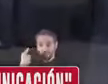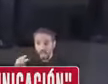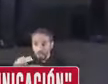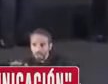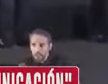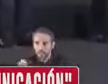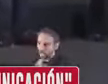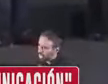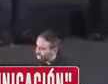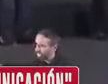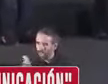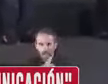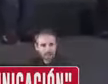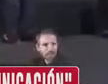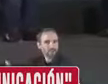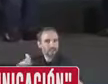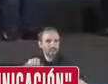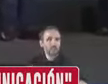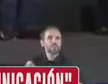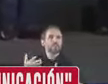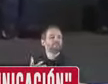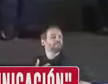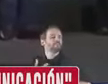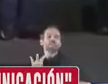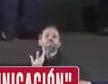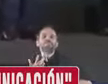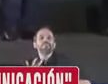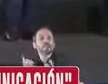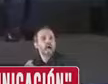a dar vueltas en la rotonda porque es el placer